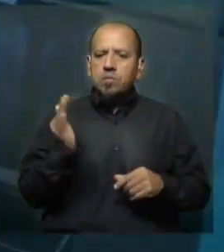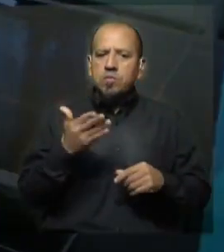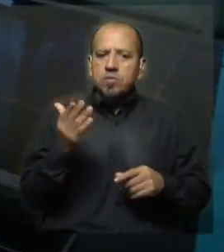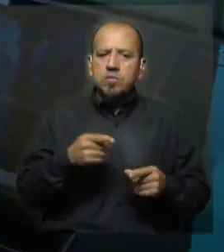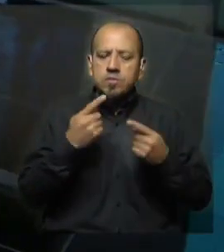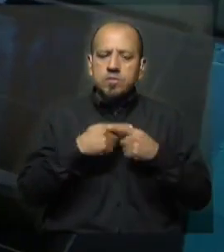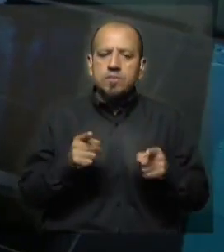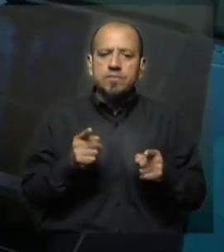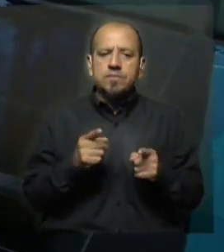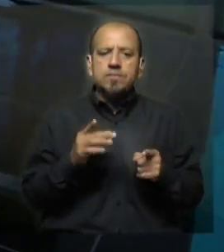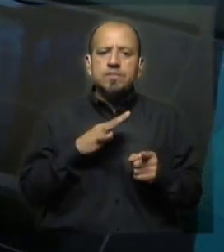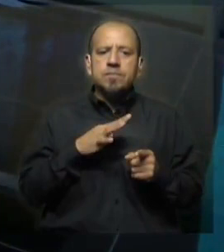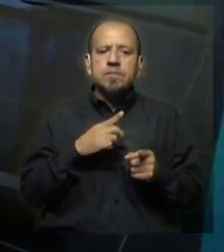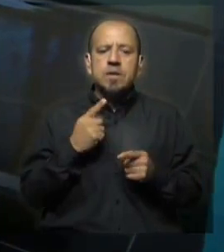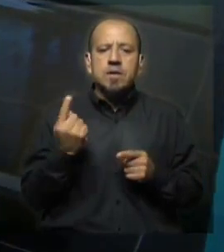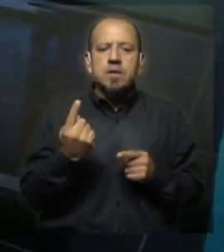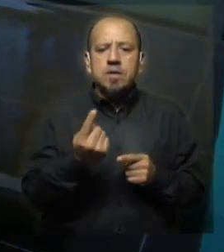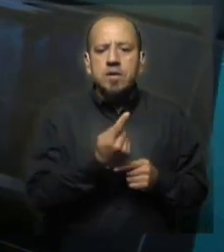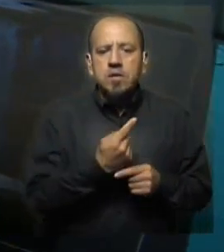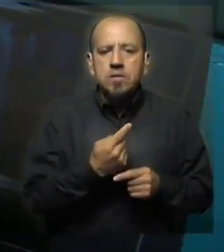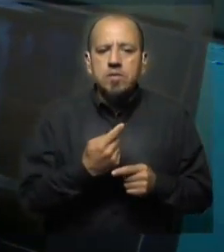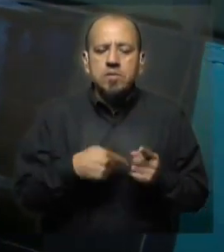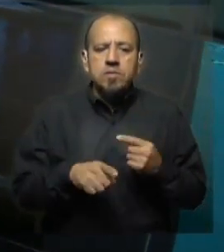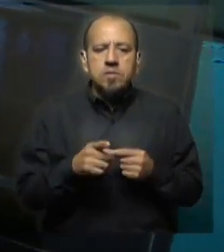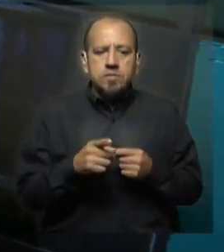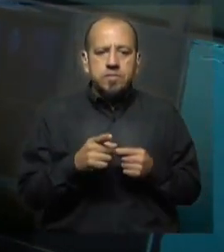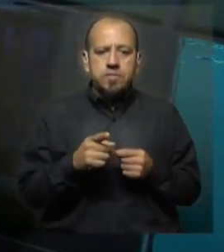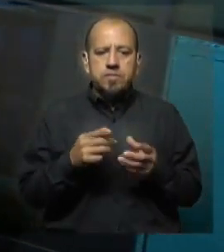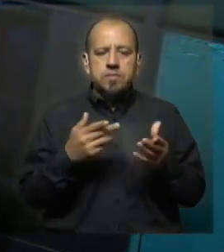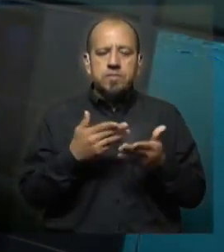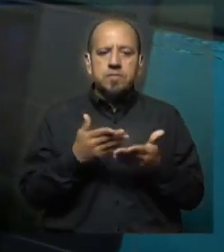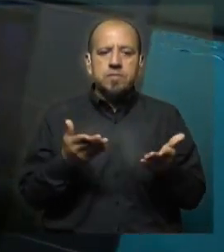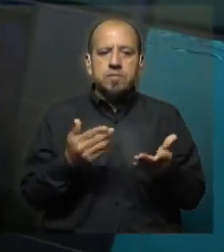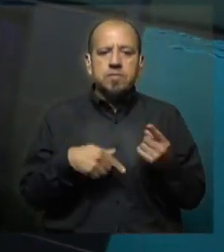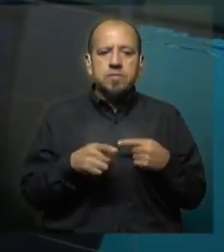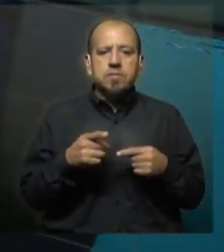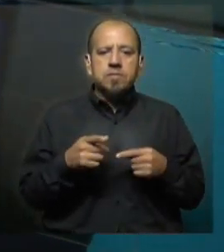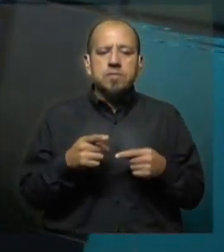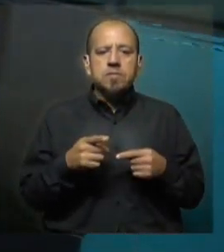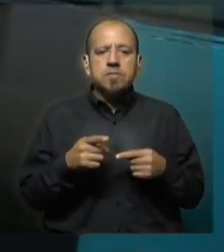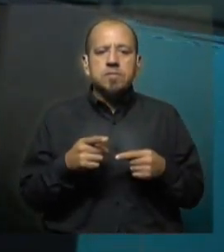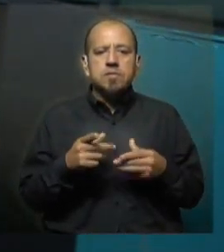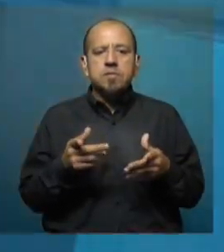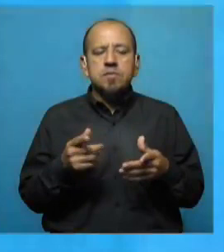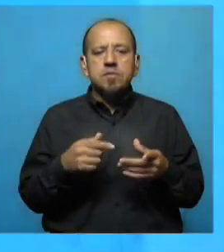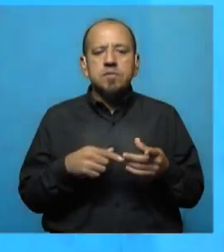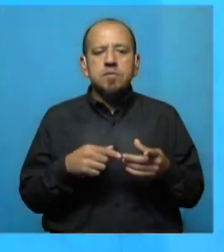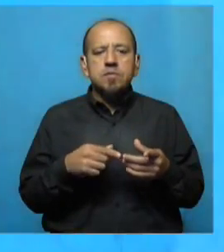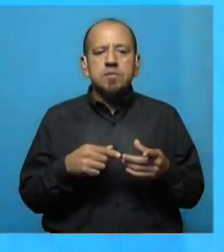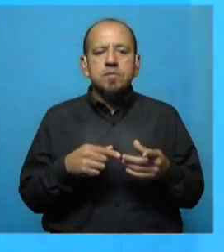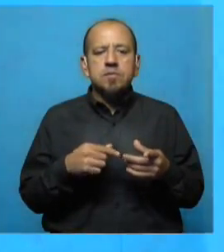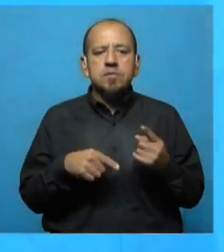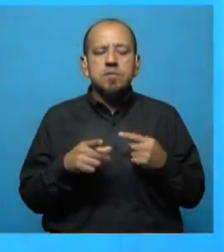este donde cada una de las patas que estaba el aire se ocupaba de su de su partecita este